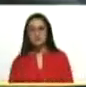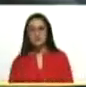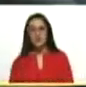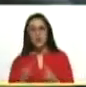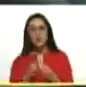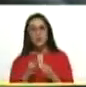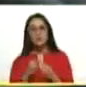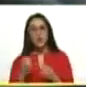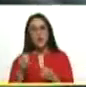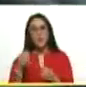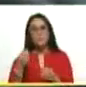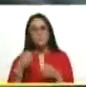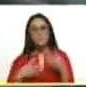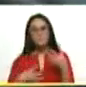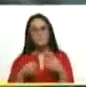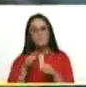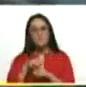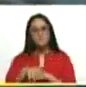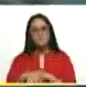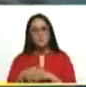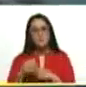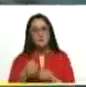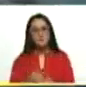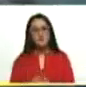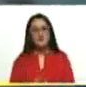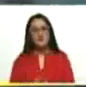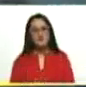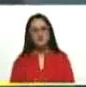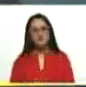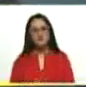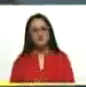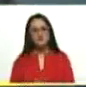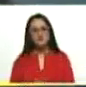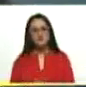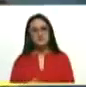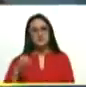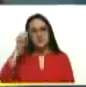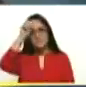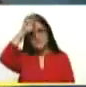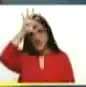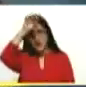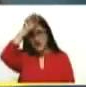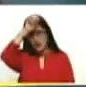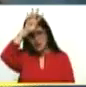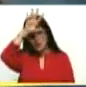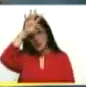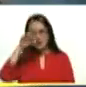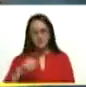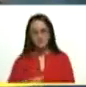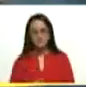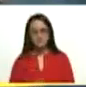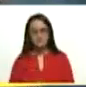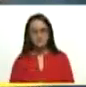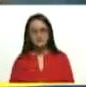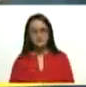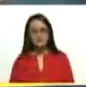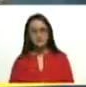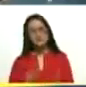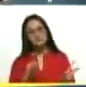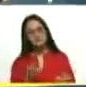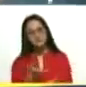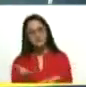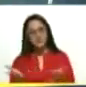sector metalúrgico, minero, Metin, Ahmed, Turker, Anur, Betulaya.